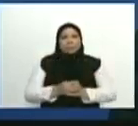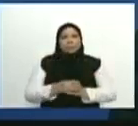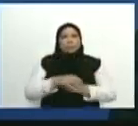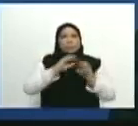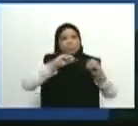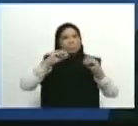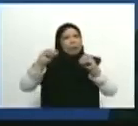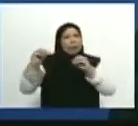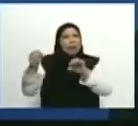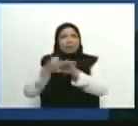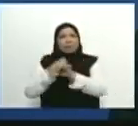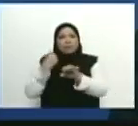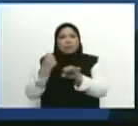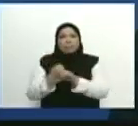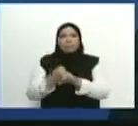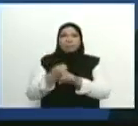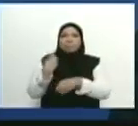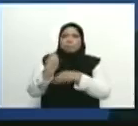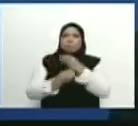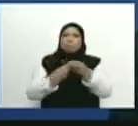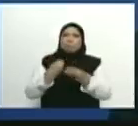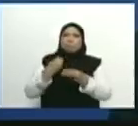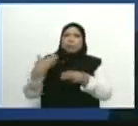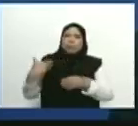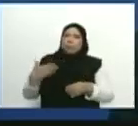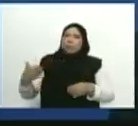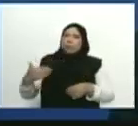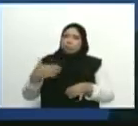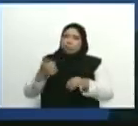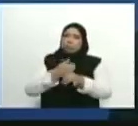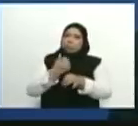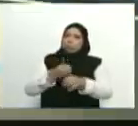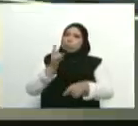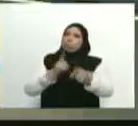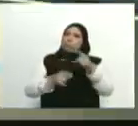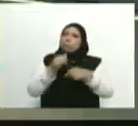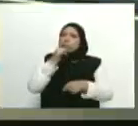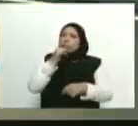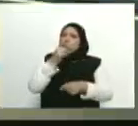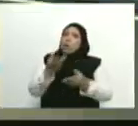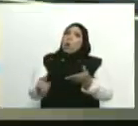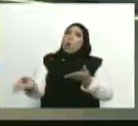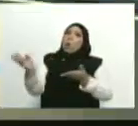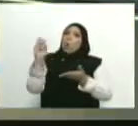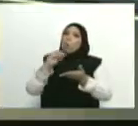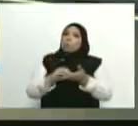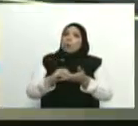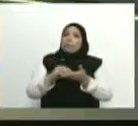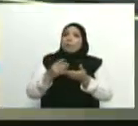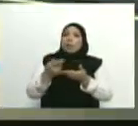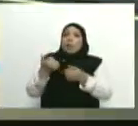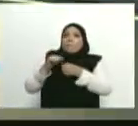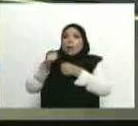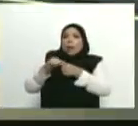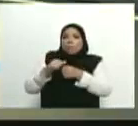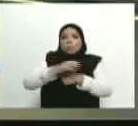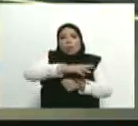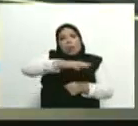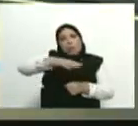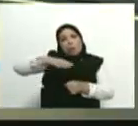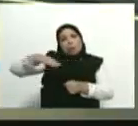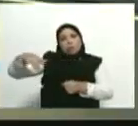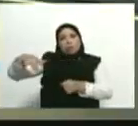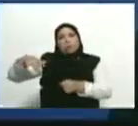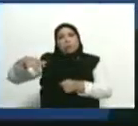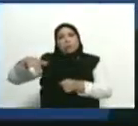llama, que nos convoca. Y los pescadores, presidente, nos decían algo: devuélvanos el lago, devuélvanos el lago,